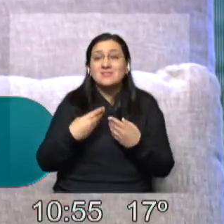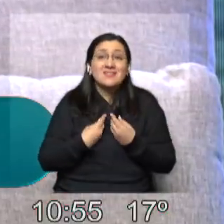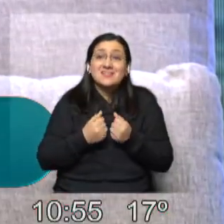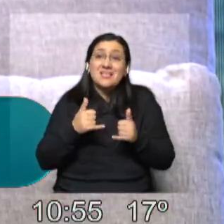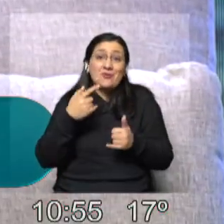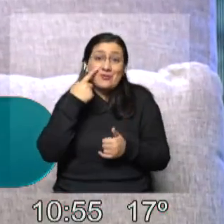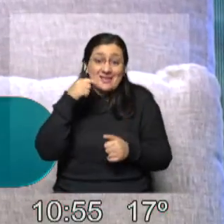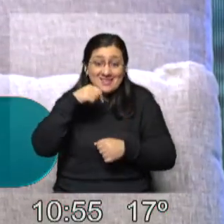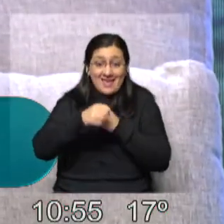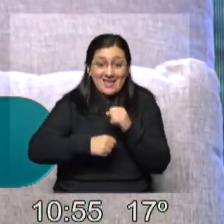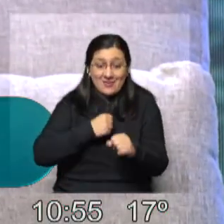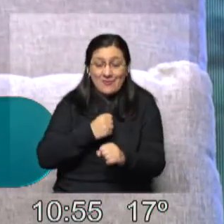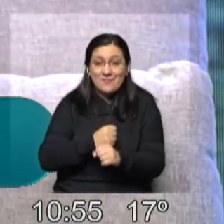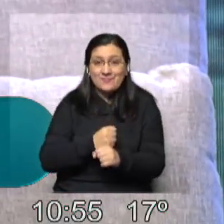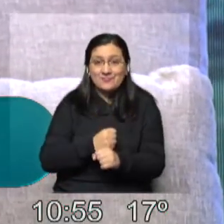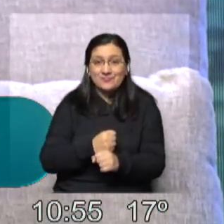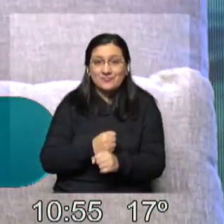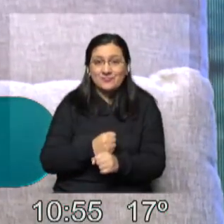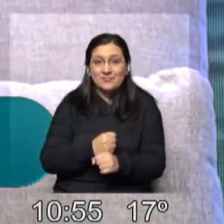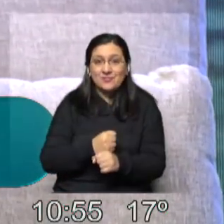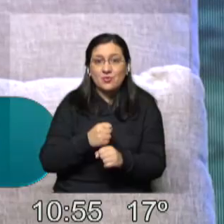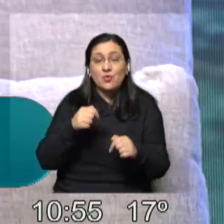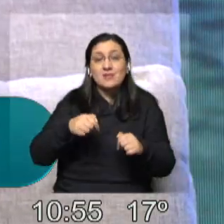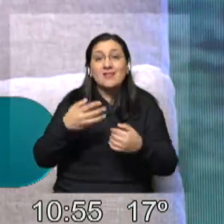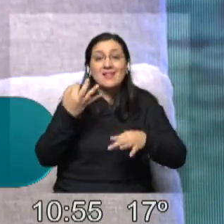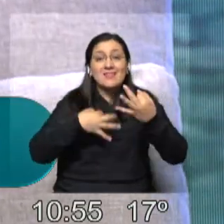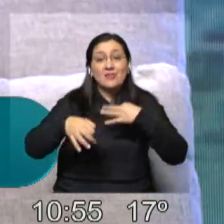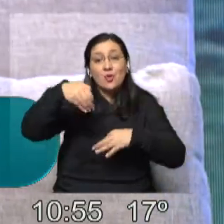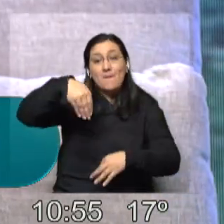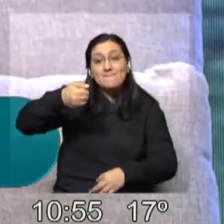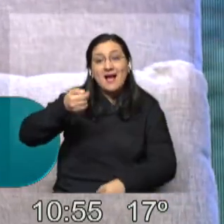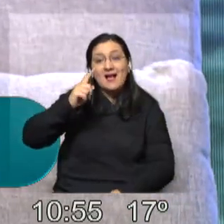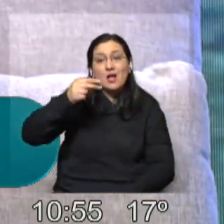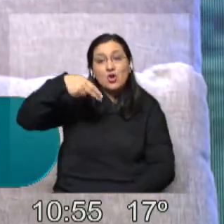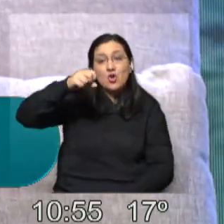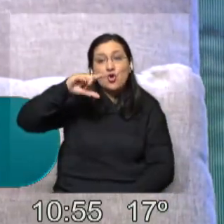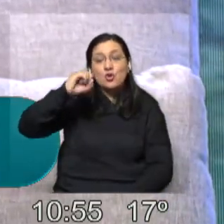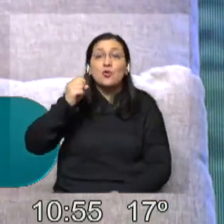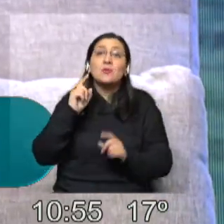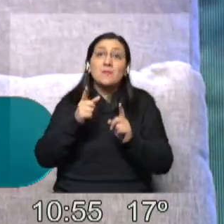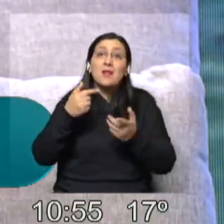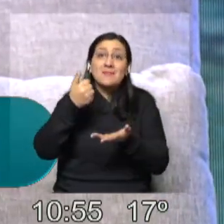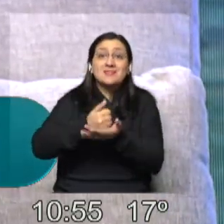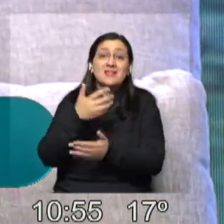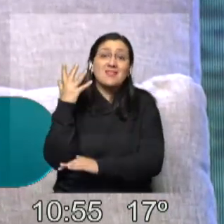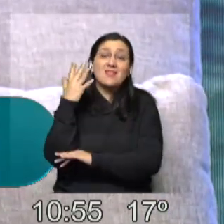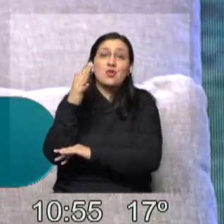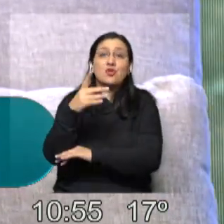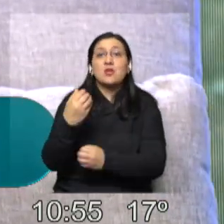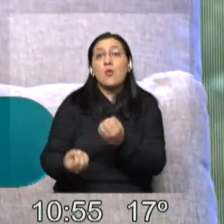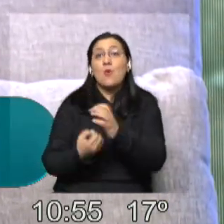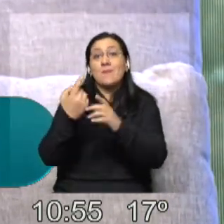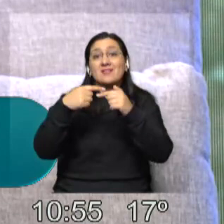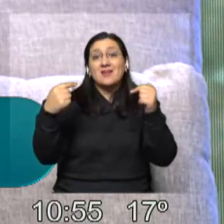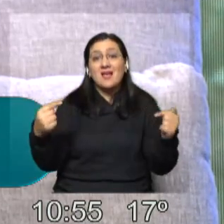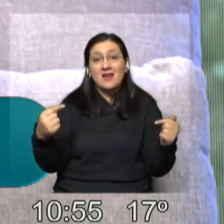este año es un año con este de Magnolia que tenés en noviembre, pero también con esta presencia en el interior y con este nuevo material,